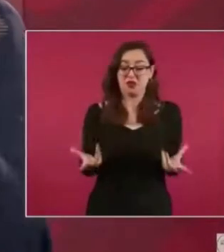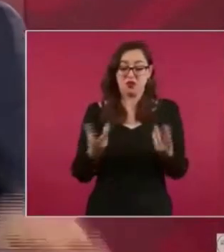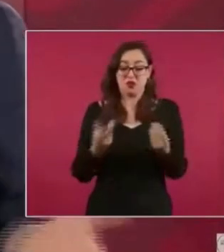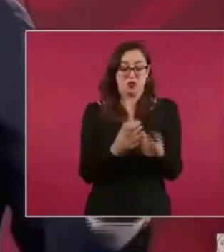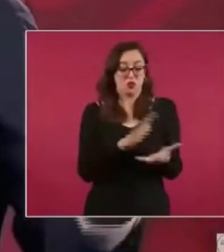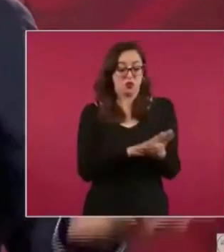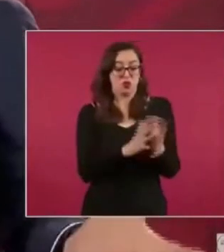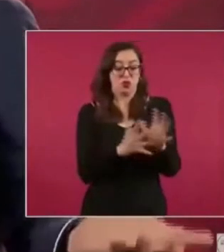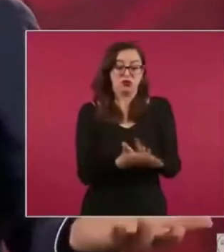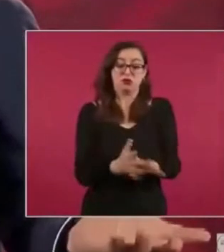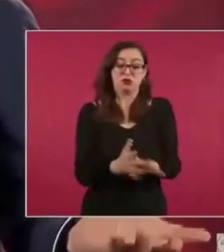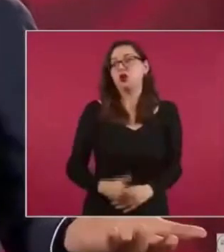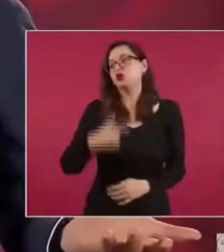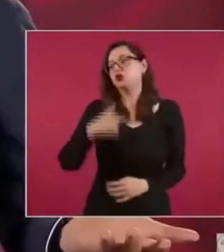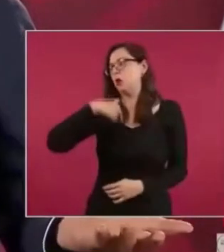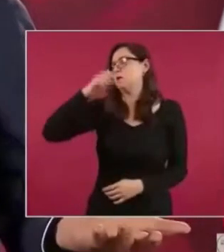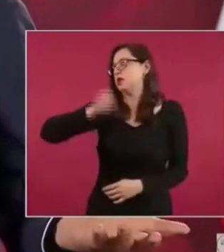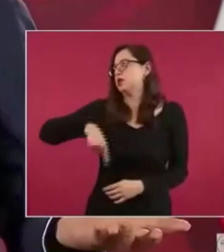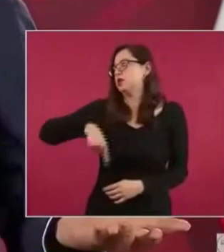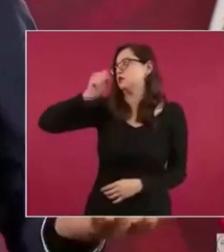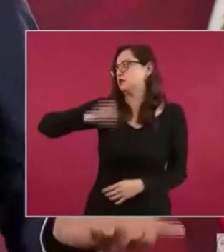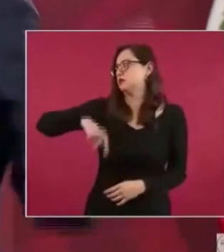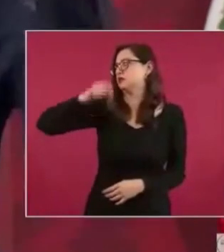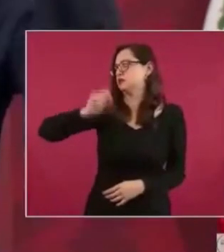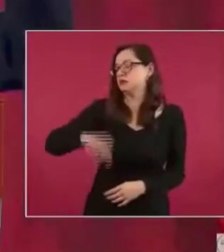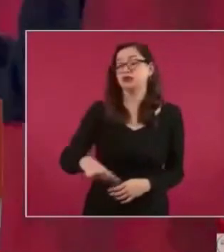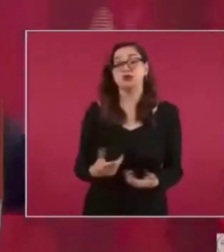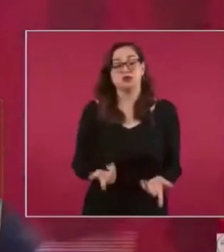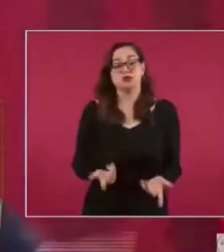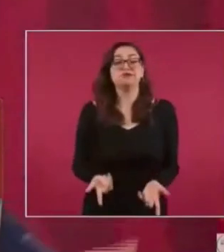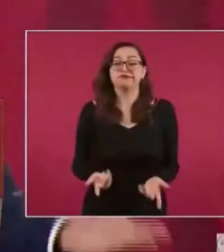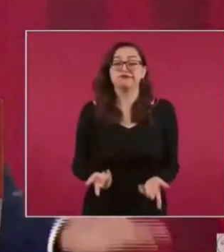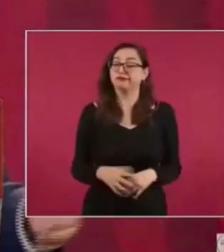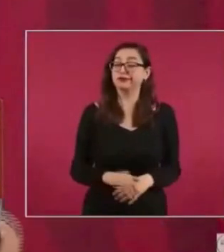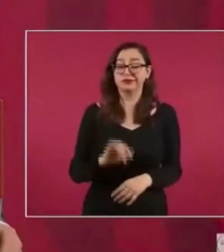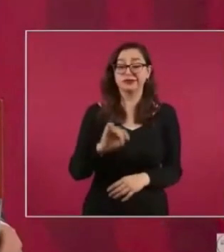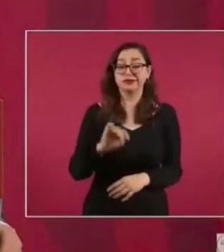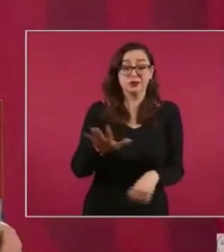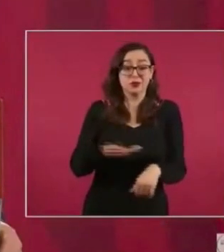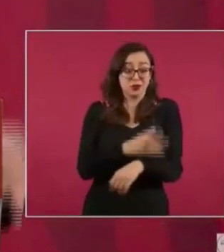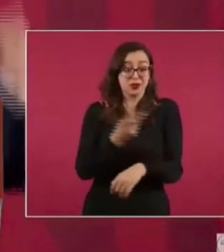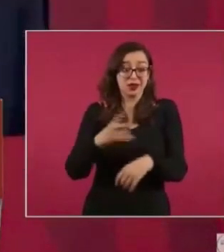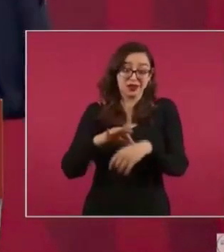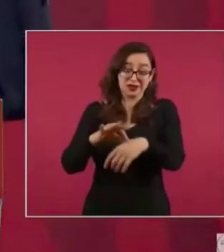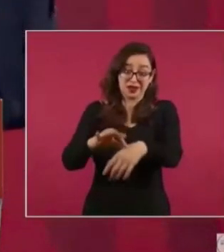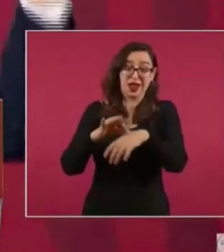que lo menciona genera olas, y es que es lo más efectivo